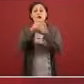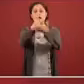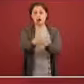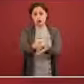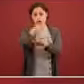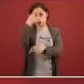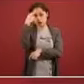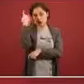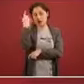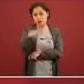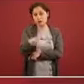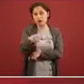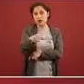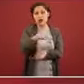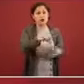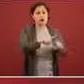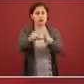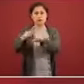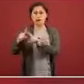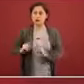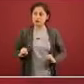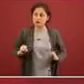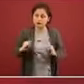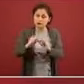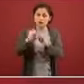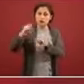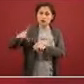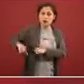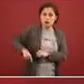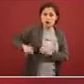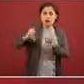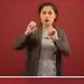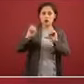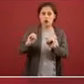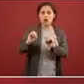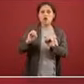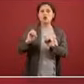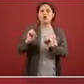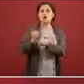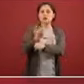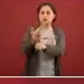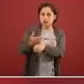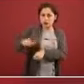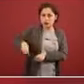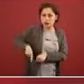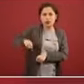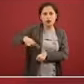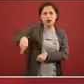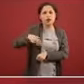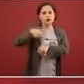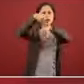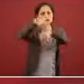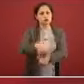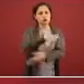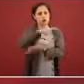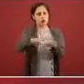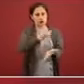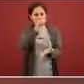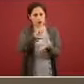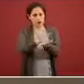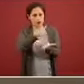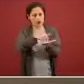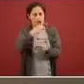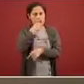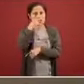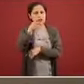distintas corporaciones para hacer cumplir la ley y mantener la paz pública, mantener el orden y lograr